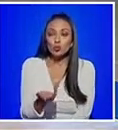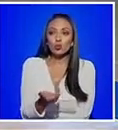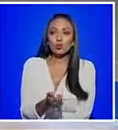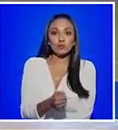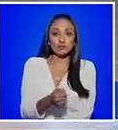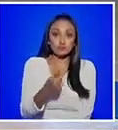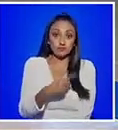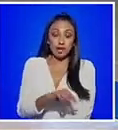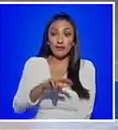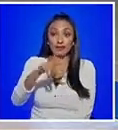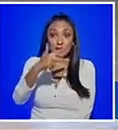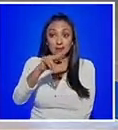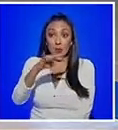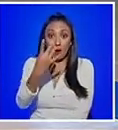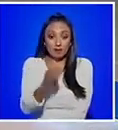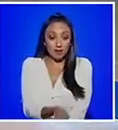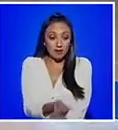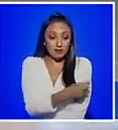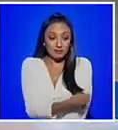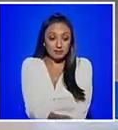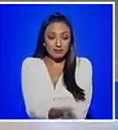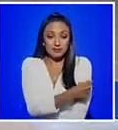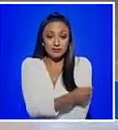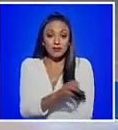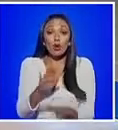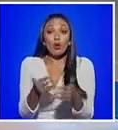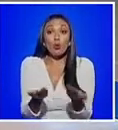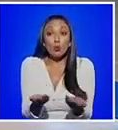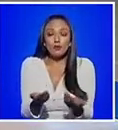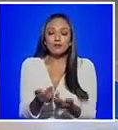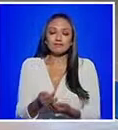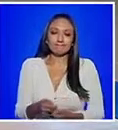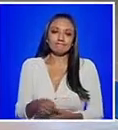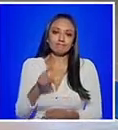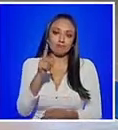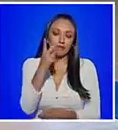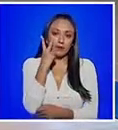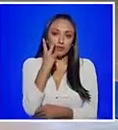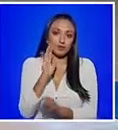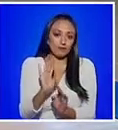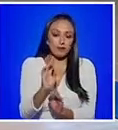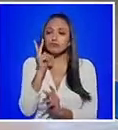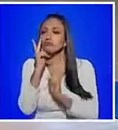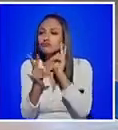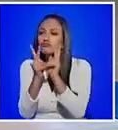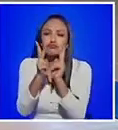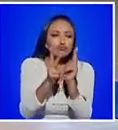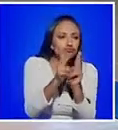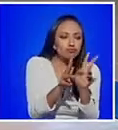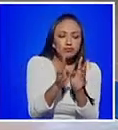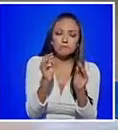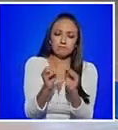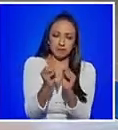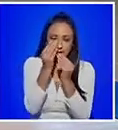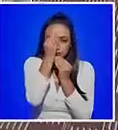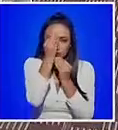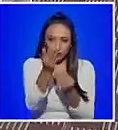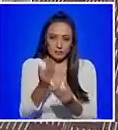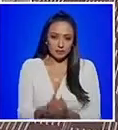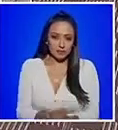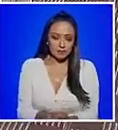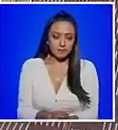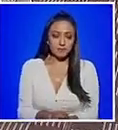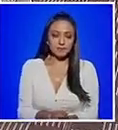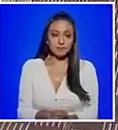de refuerzo contra el COVID-19 muy necesarias. Carla Delgado realizó un recorrido y nos cuenta más.